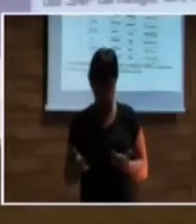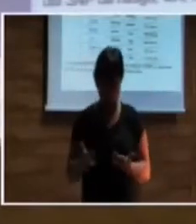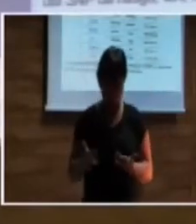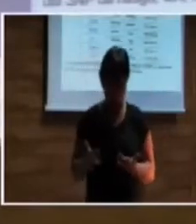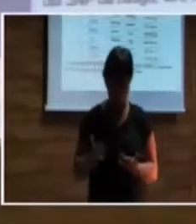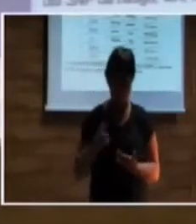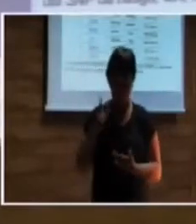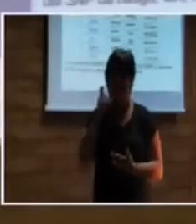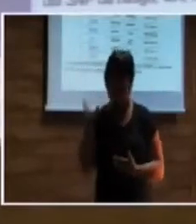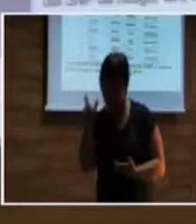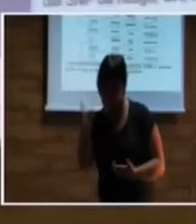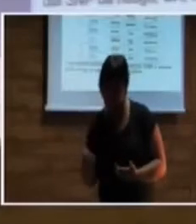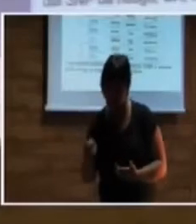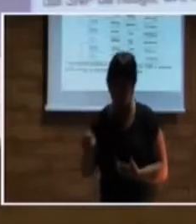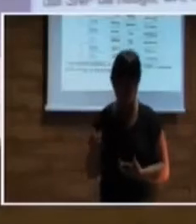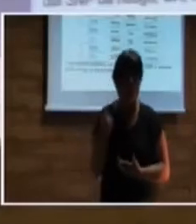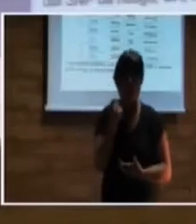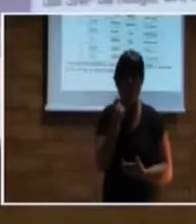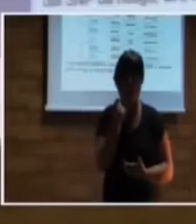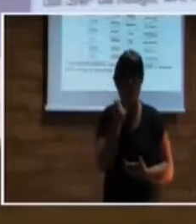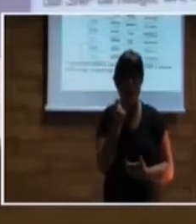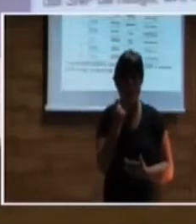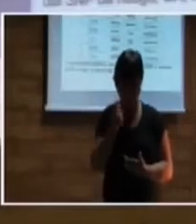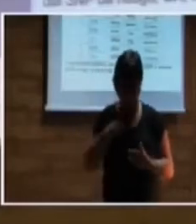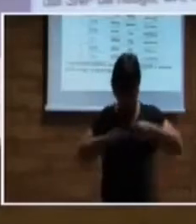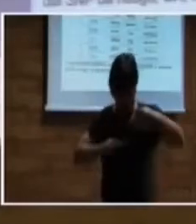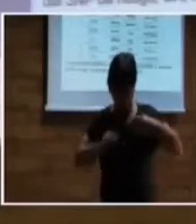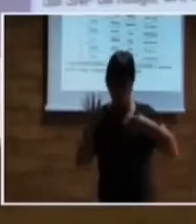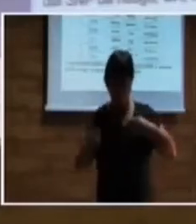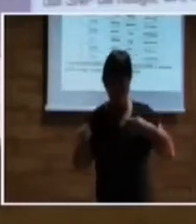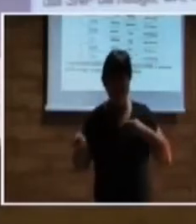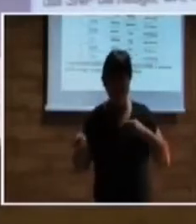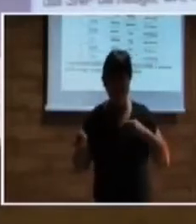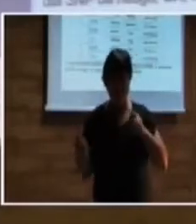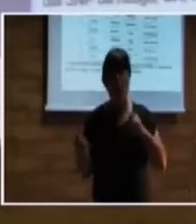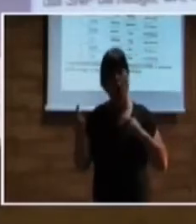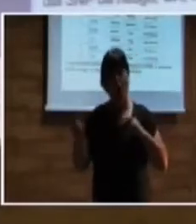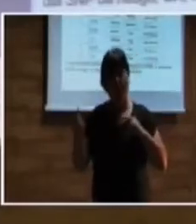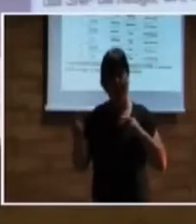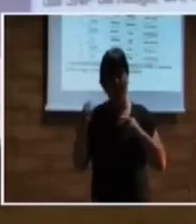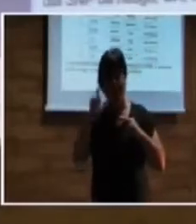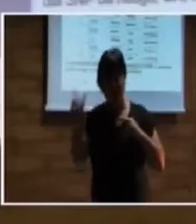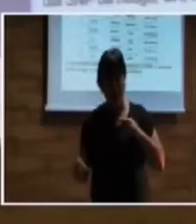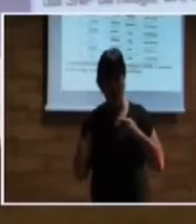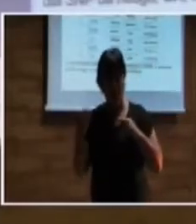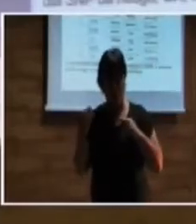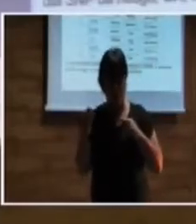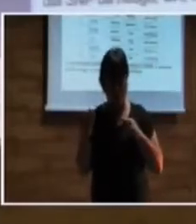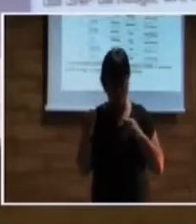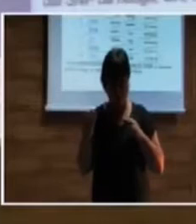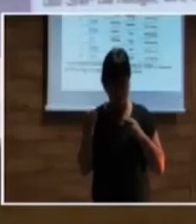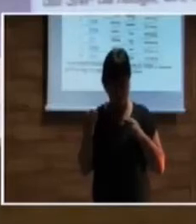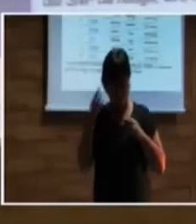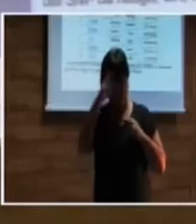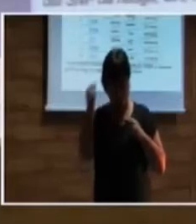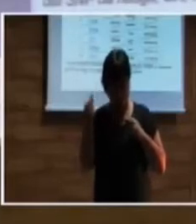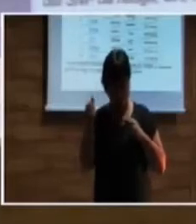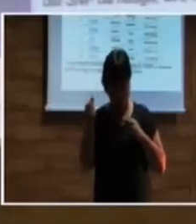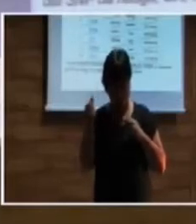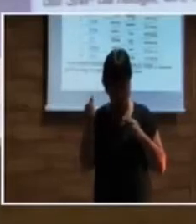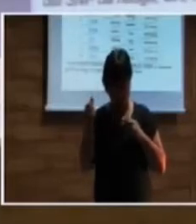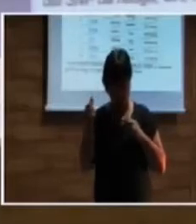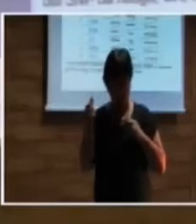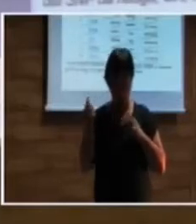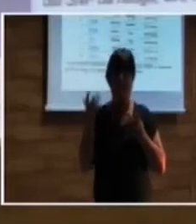APOE, en Calabria por ejemplo hay muy poco APOE 4. Y en el norte de Italia hay mucho APOE 4, y en el norte de Italia hay mucho Alzheimer, en el sur de Italia hay mucho menos